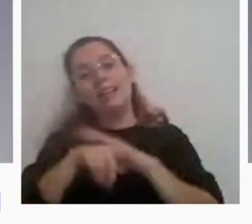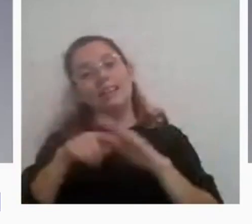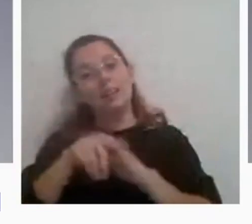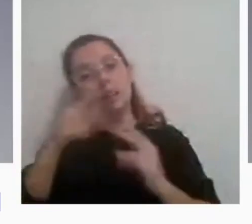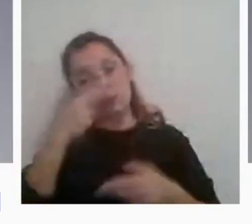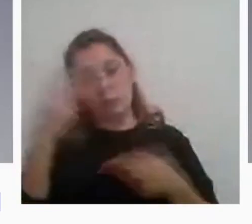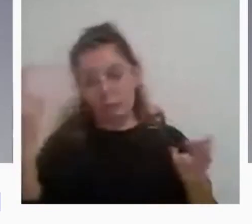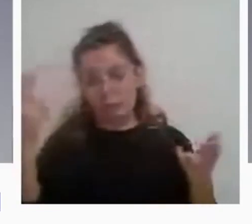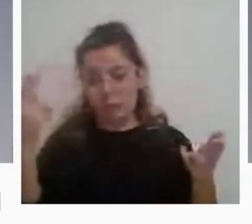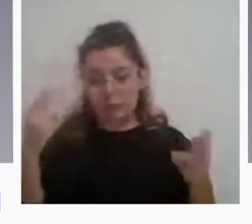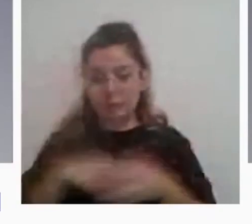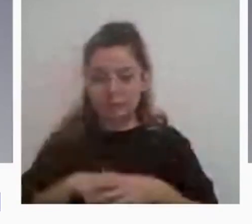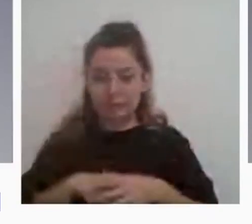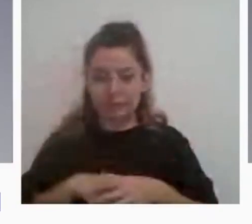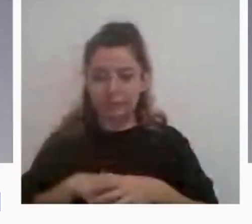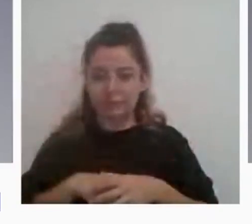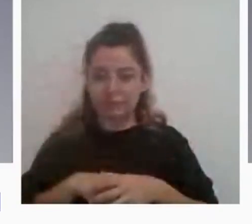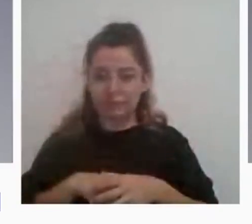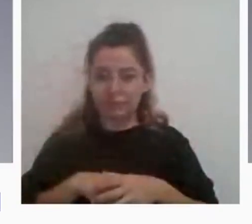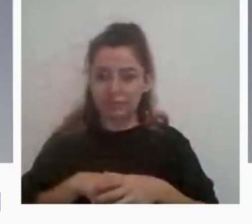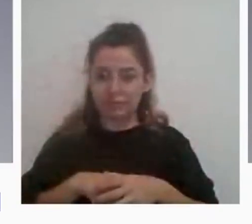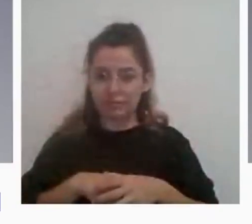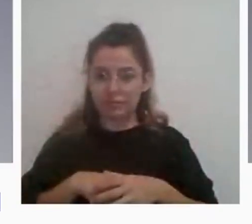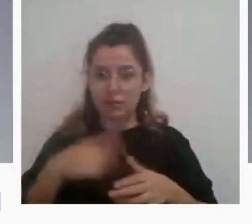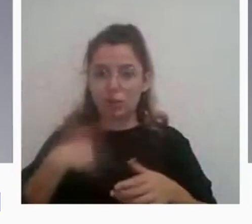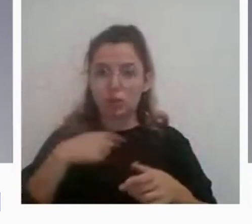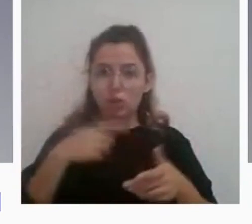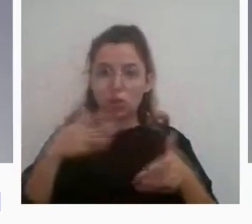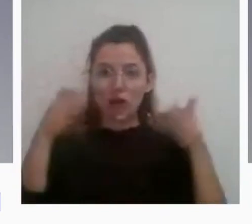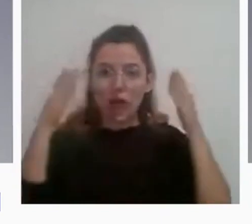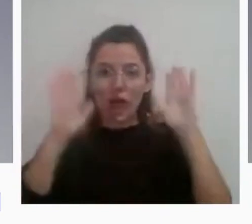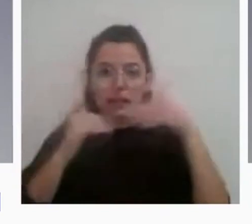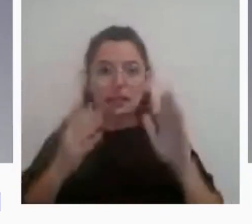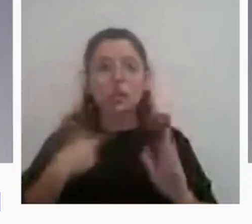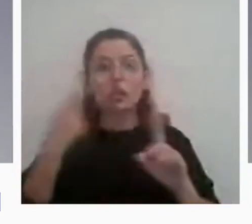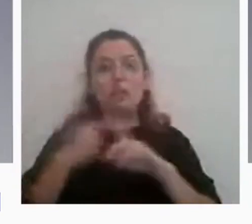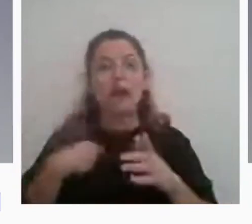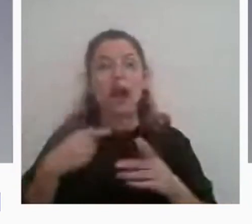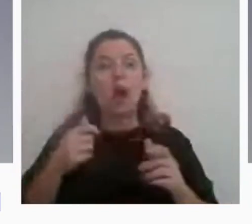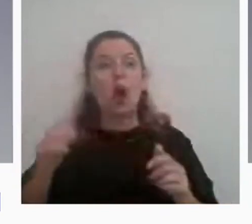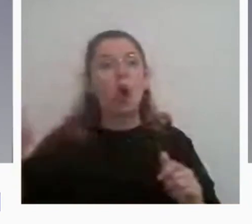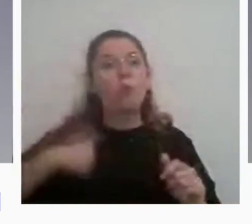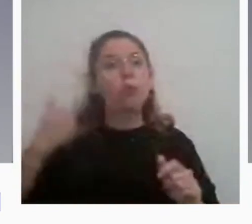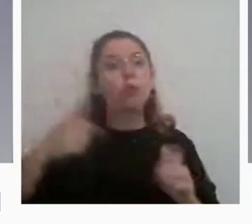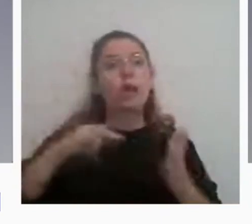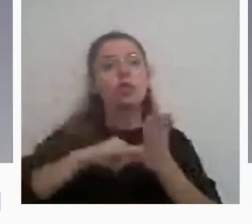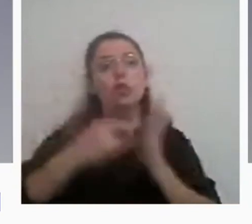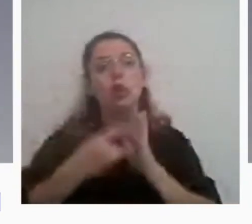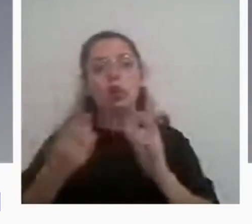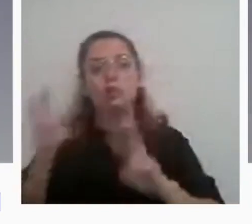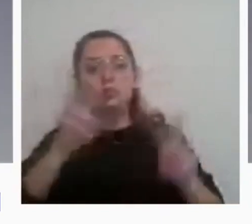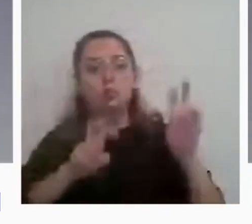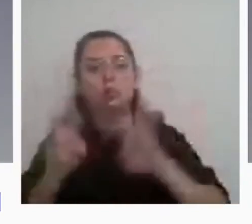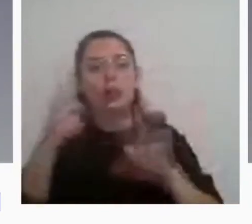estarmos atentos para dar oportunidad y buscar soluciones que puedan añadir un